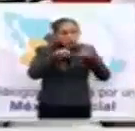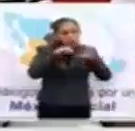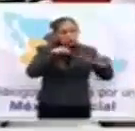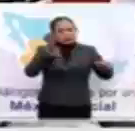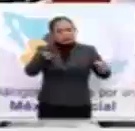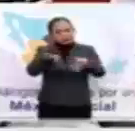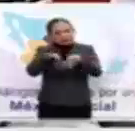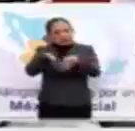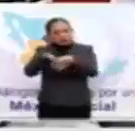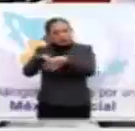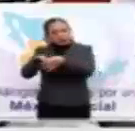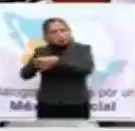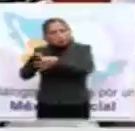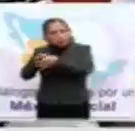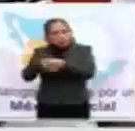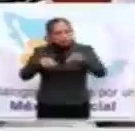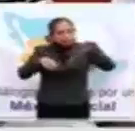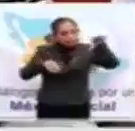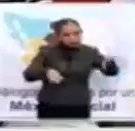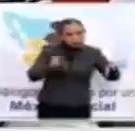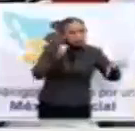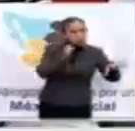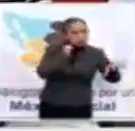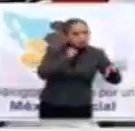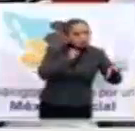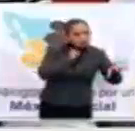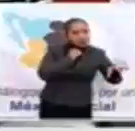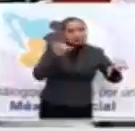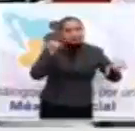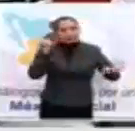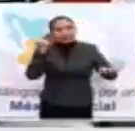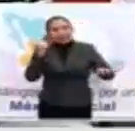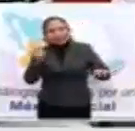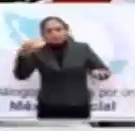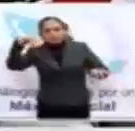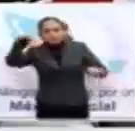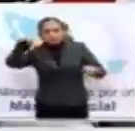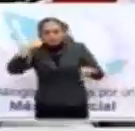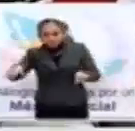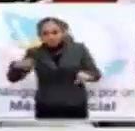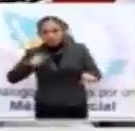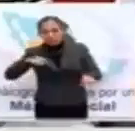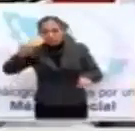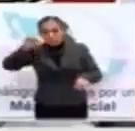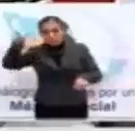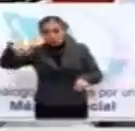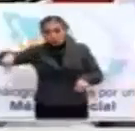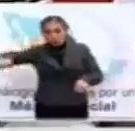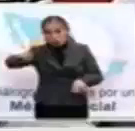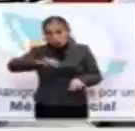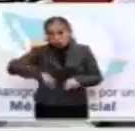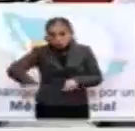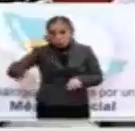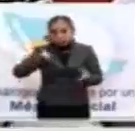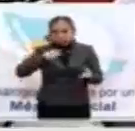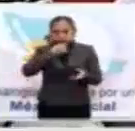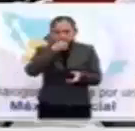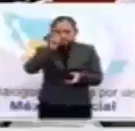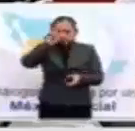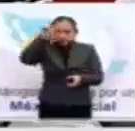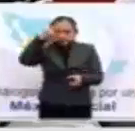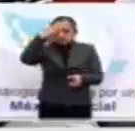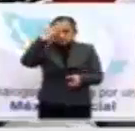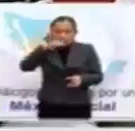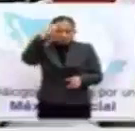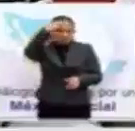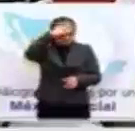comunicación entre los legisladores y los actores como ustedes, que son expertos y tienen una